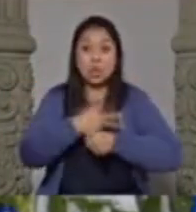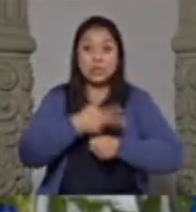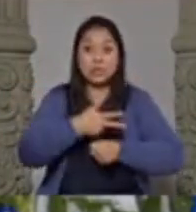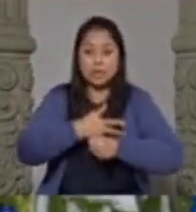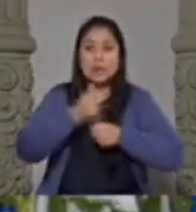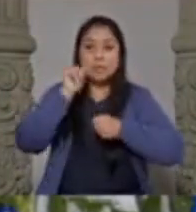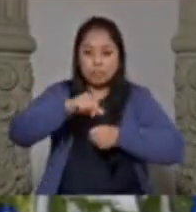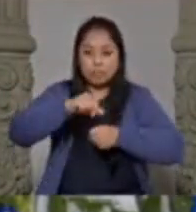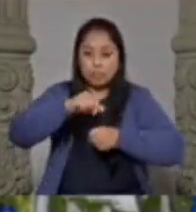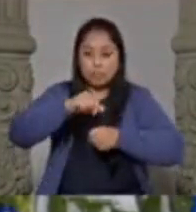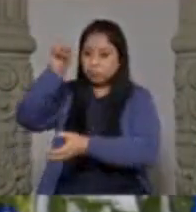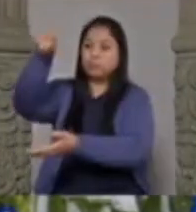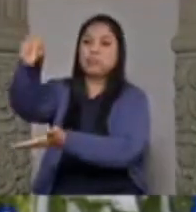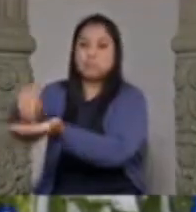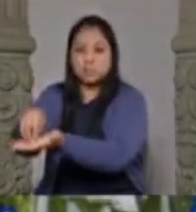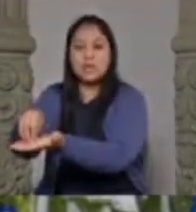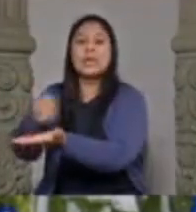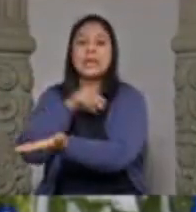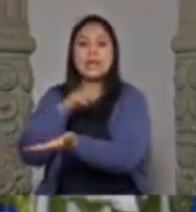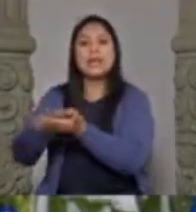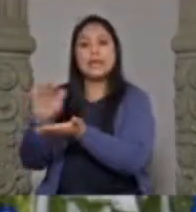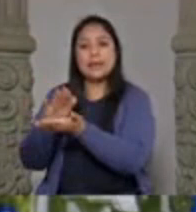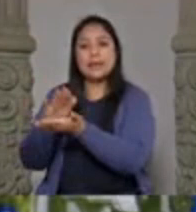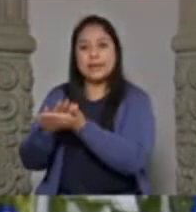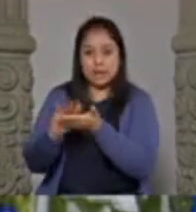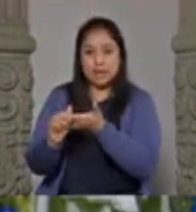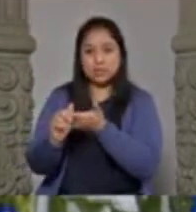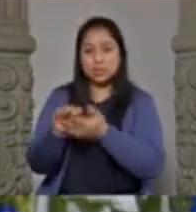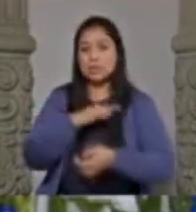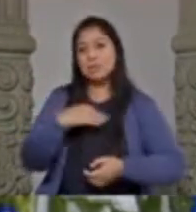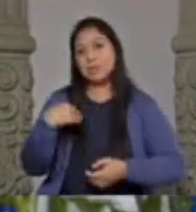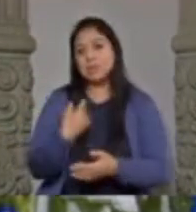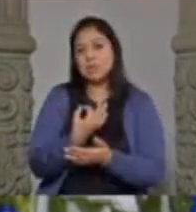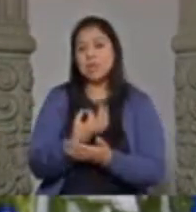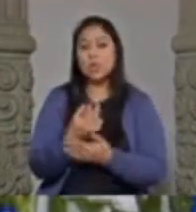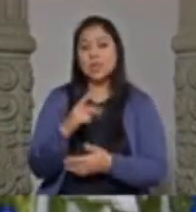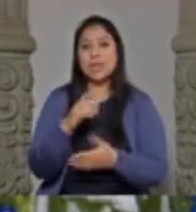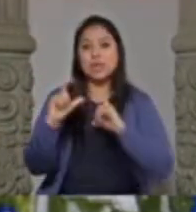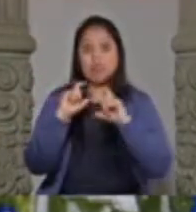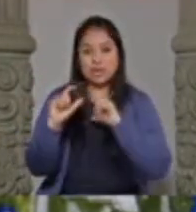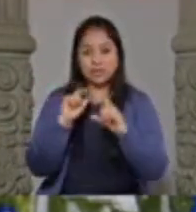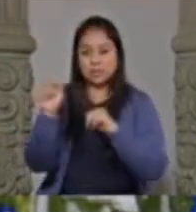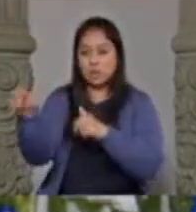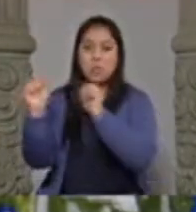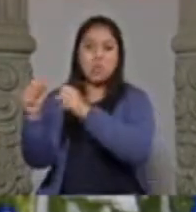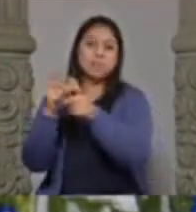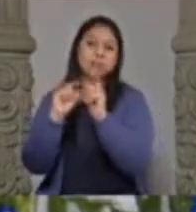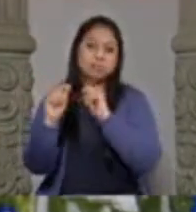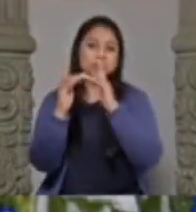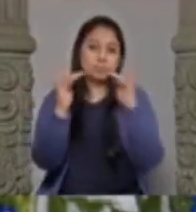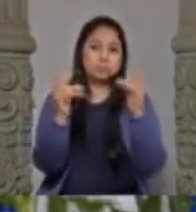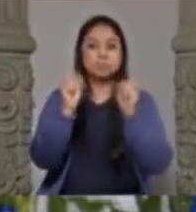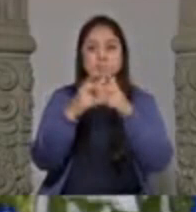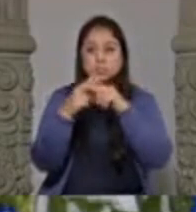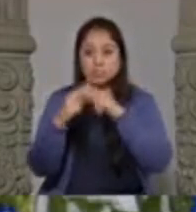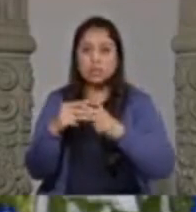pueda desembocar en el gasto y podamos hacer la transferencia financiera para que se puedan reparar los puentes, para que se puedan